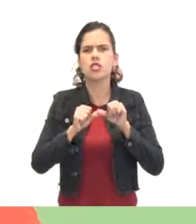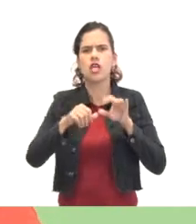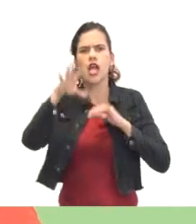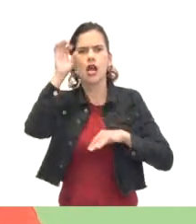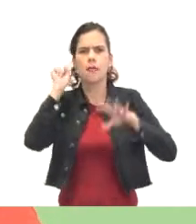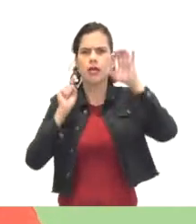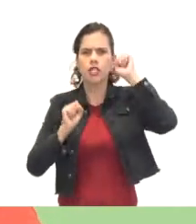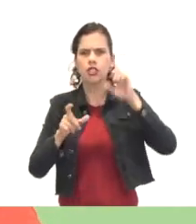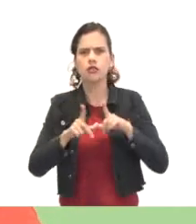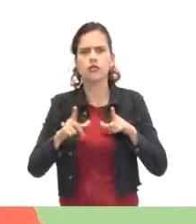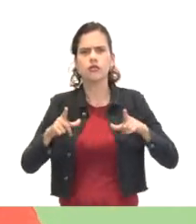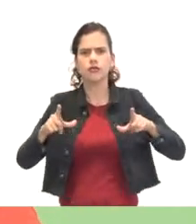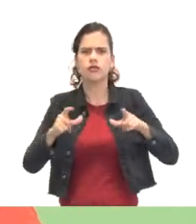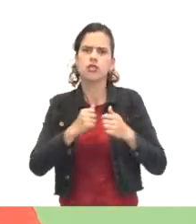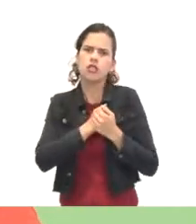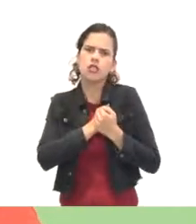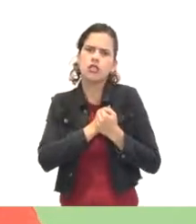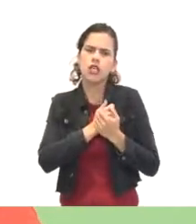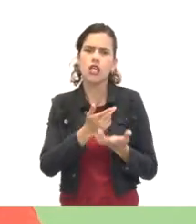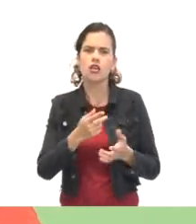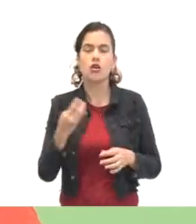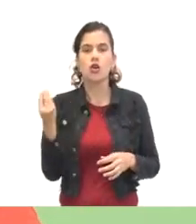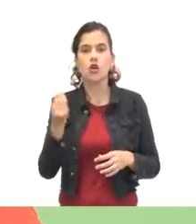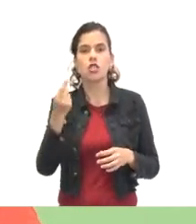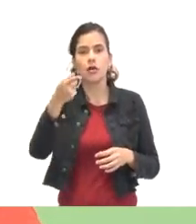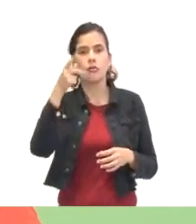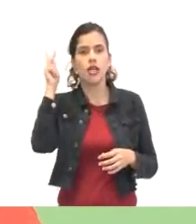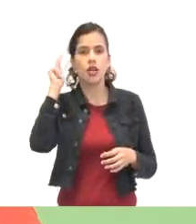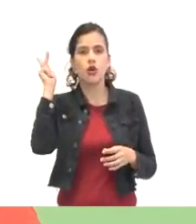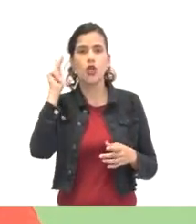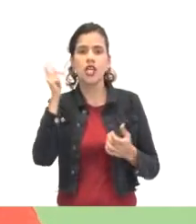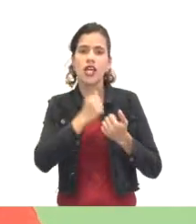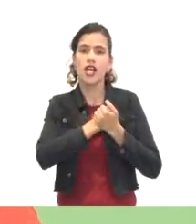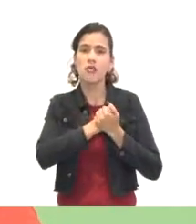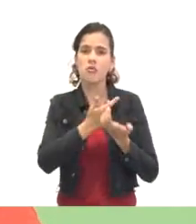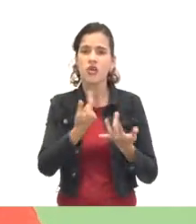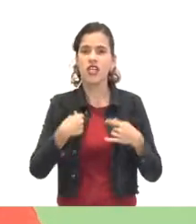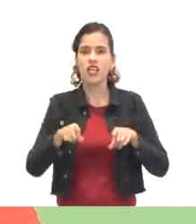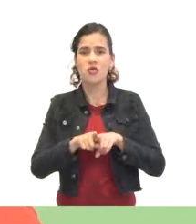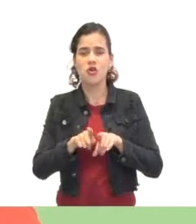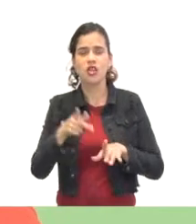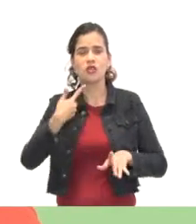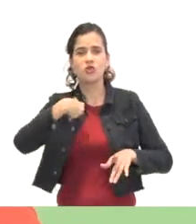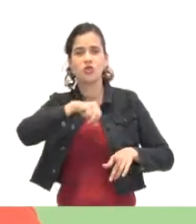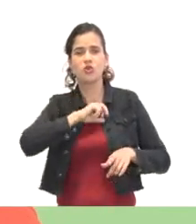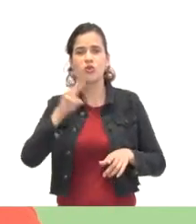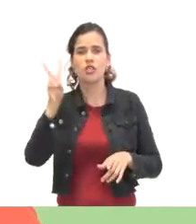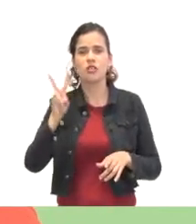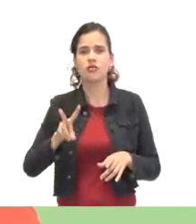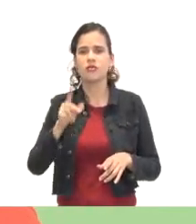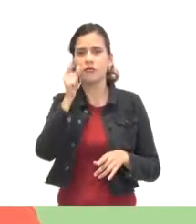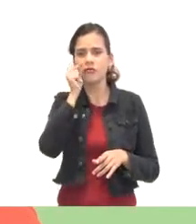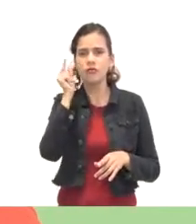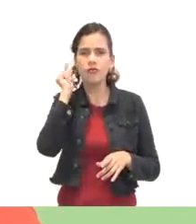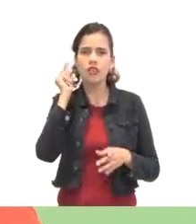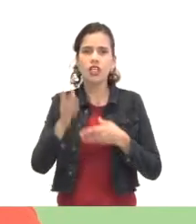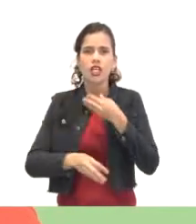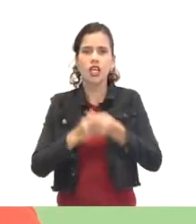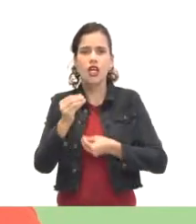ambiente ameno, tierno y con esa pedagogía del amor que se parece a nosotros los venezolanos y las venezolanas, que